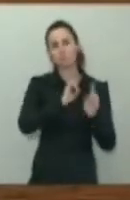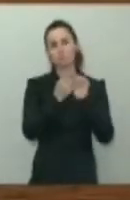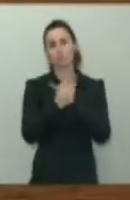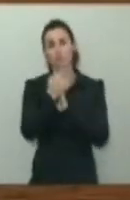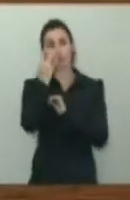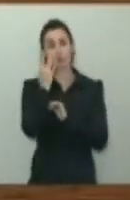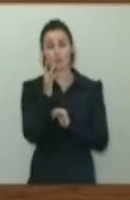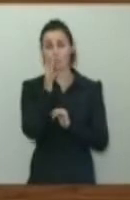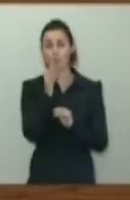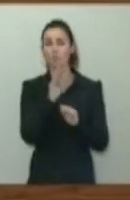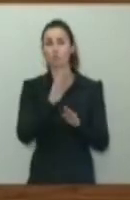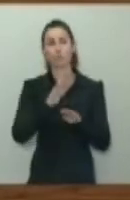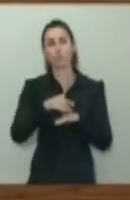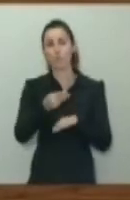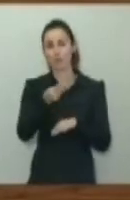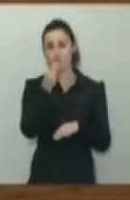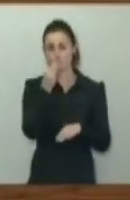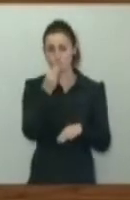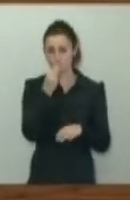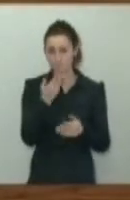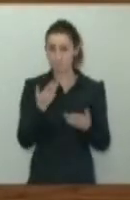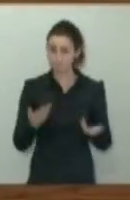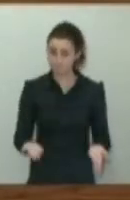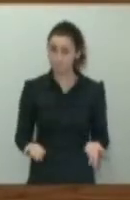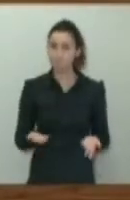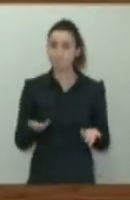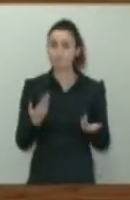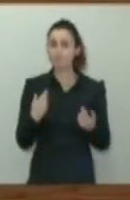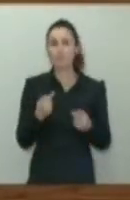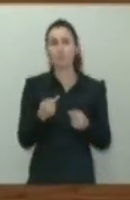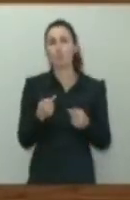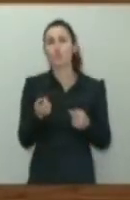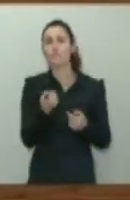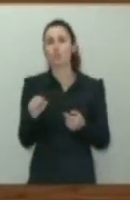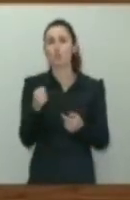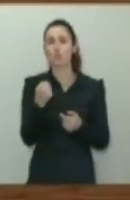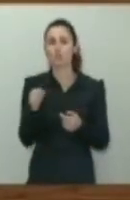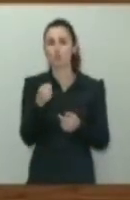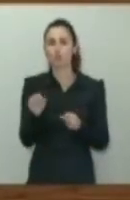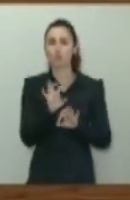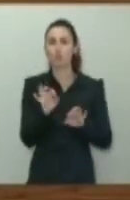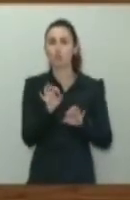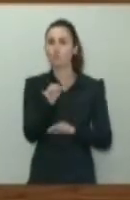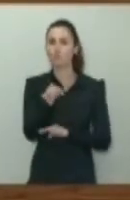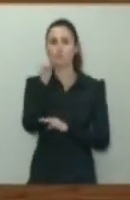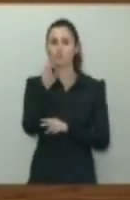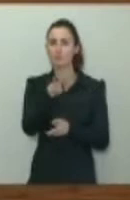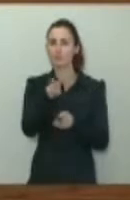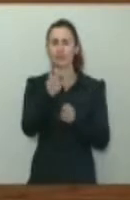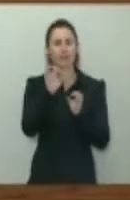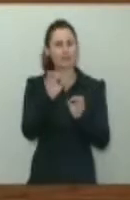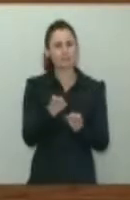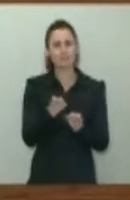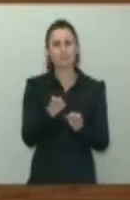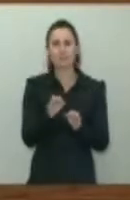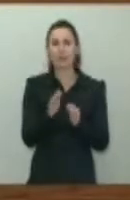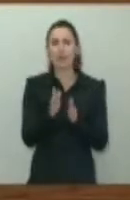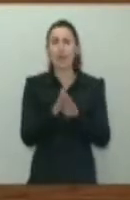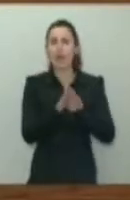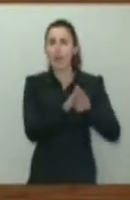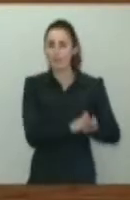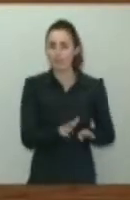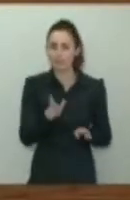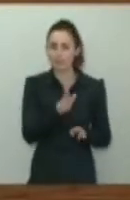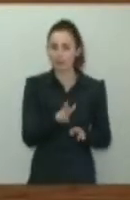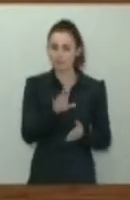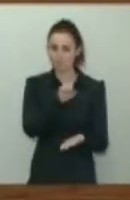Sin embargo, estas dos circunstancias en ningún caso niegan ni excluyen la naturaleza impositiva del tributo, más allá de que, vuelvo a